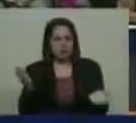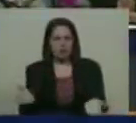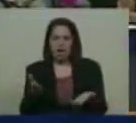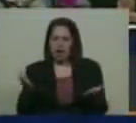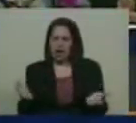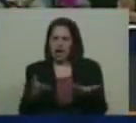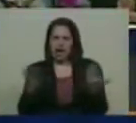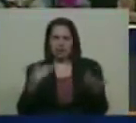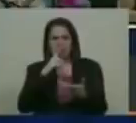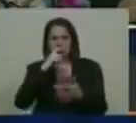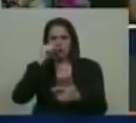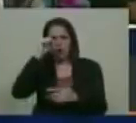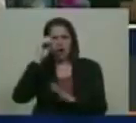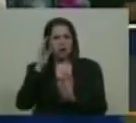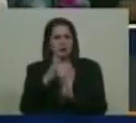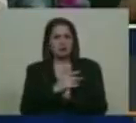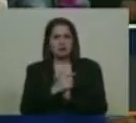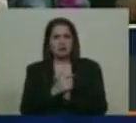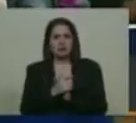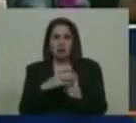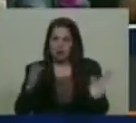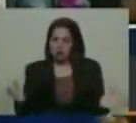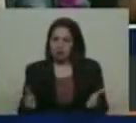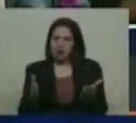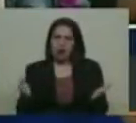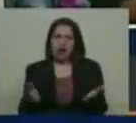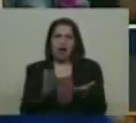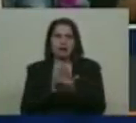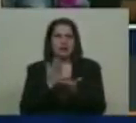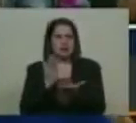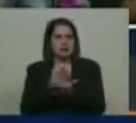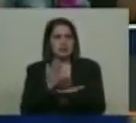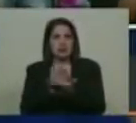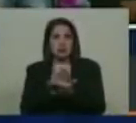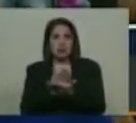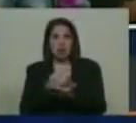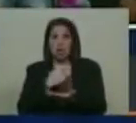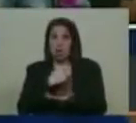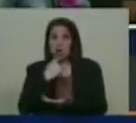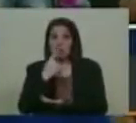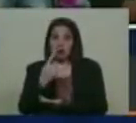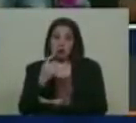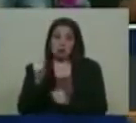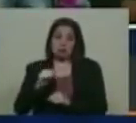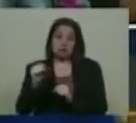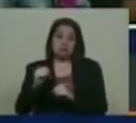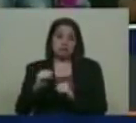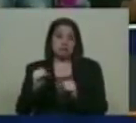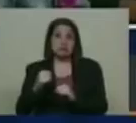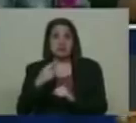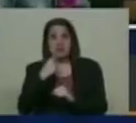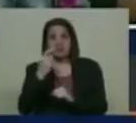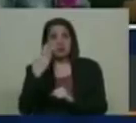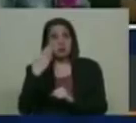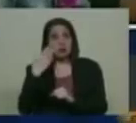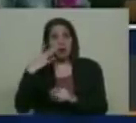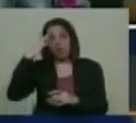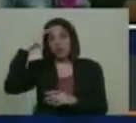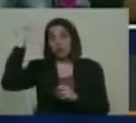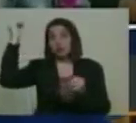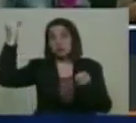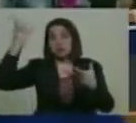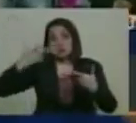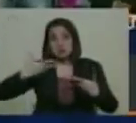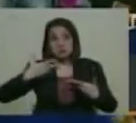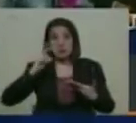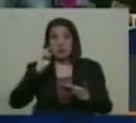Nicolás, pa'lante, que eso lo vamos a solucionar. Y yo siempre digo, como decía mi mamá: Dios proveerá. Y mira